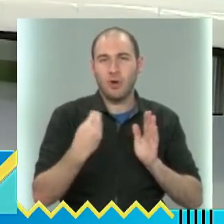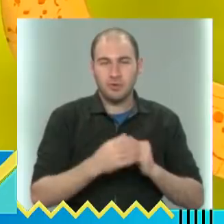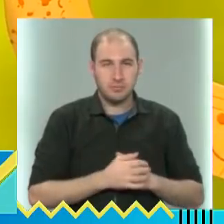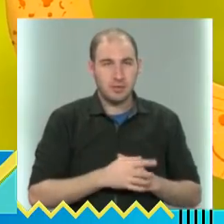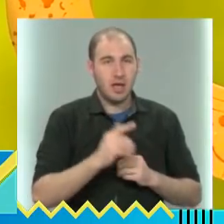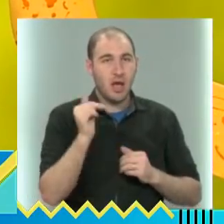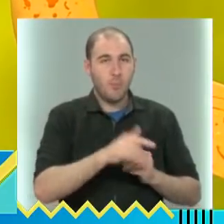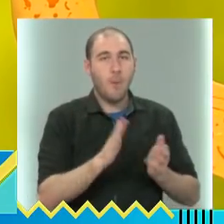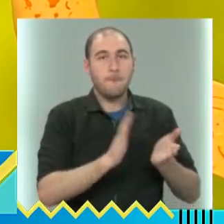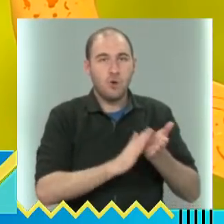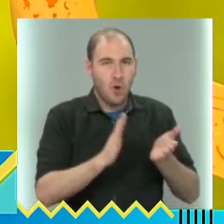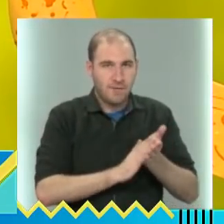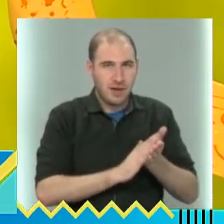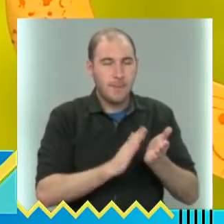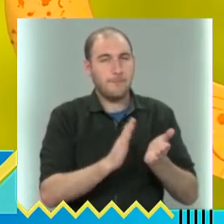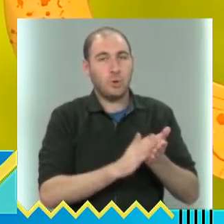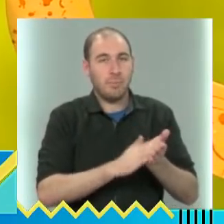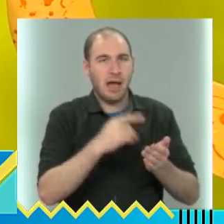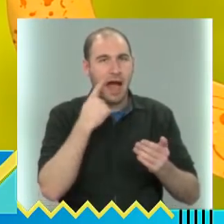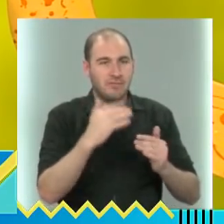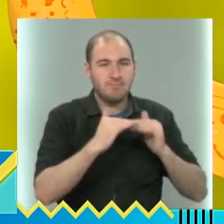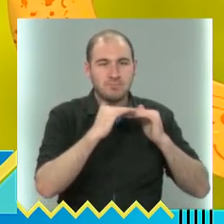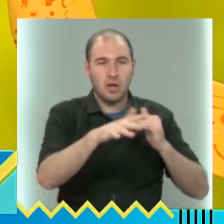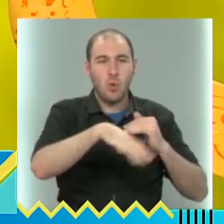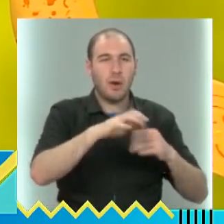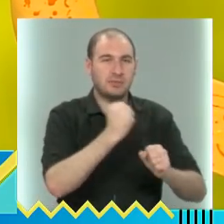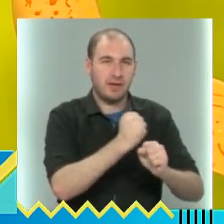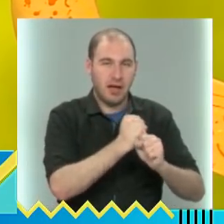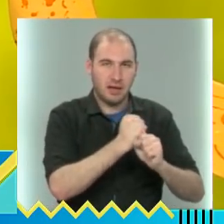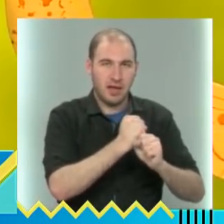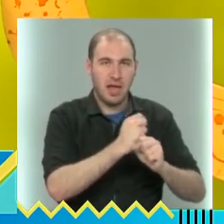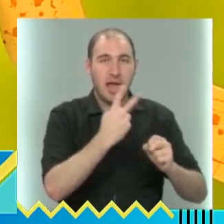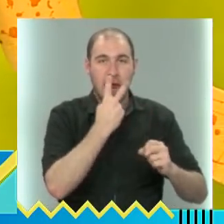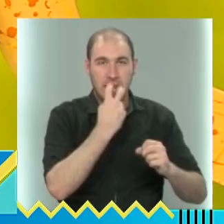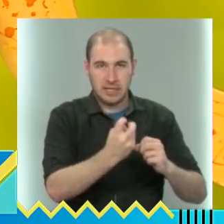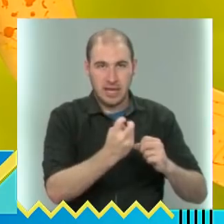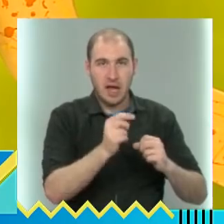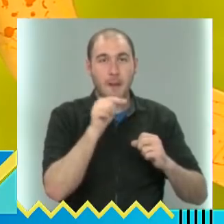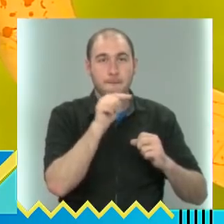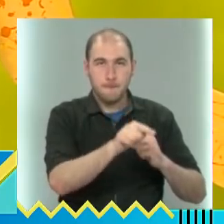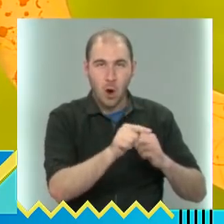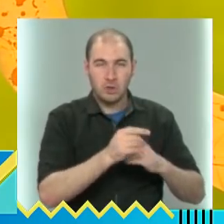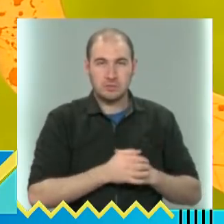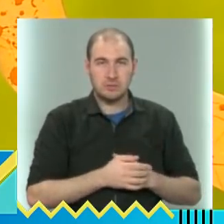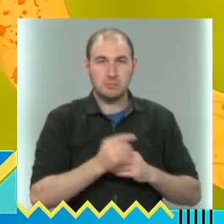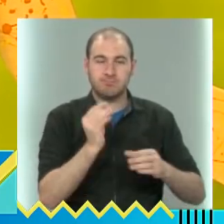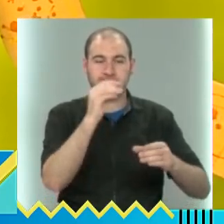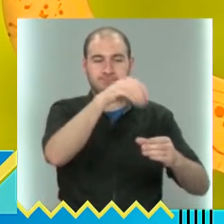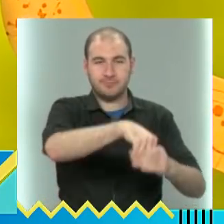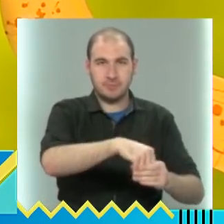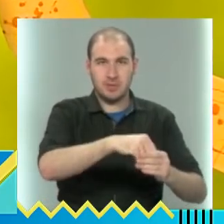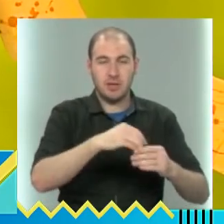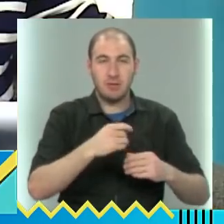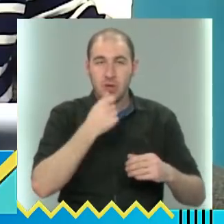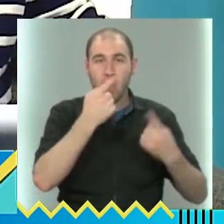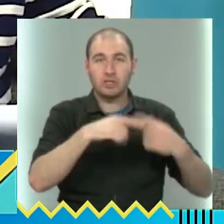vos tenés que comprobar y tenés que demostrar cuál es la estabilidad del lugar donde estás trabajando. Y la energía que vos podés colocar a través